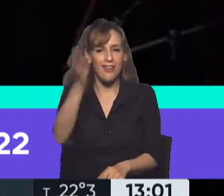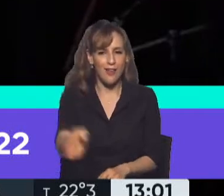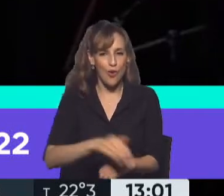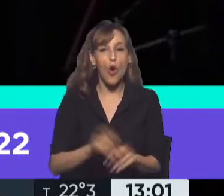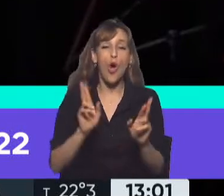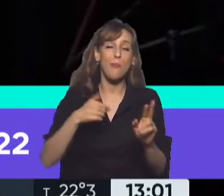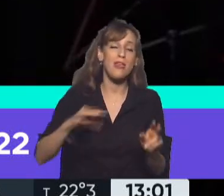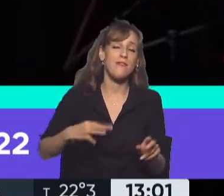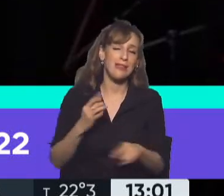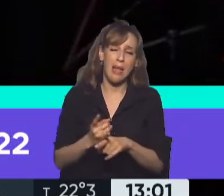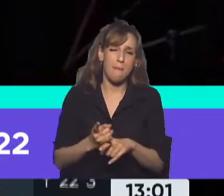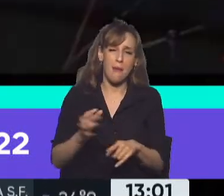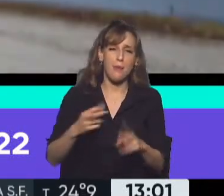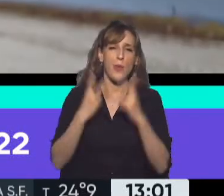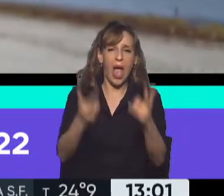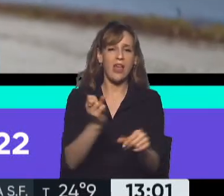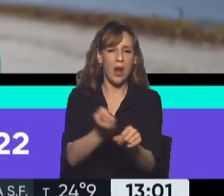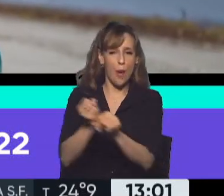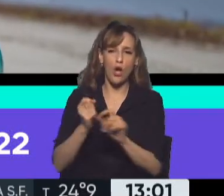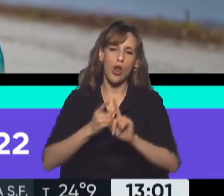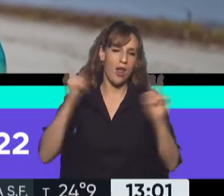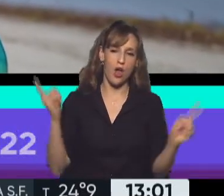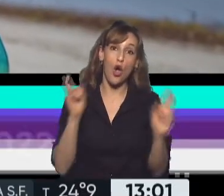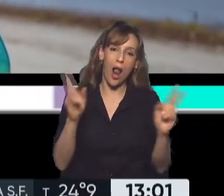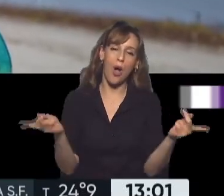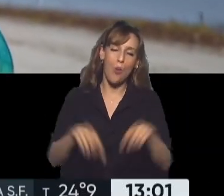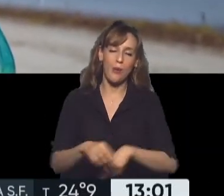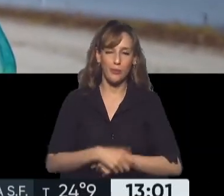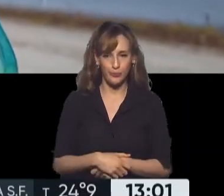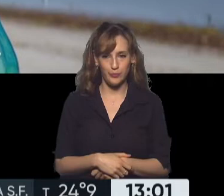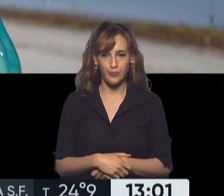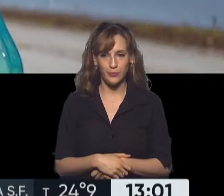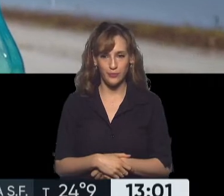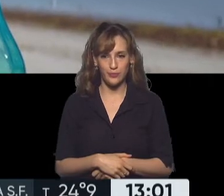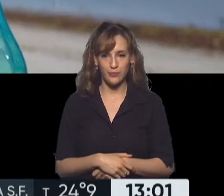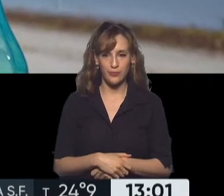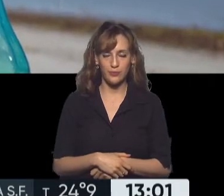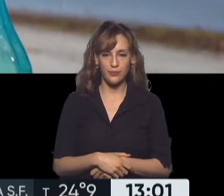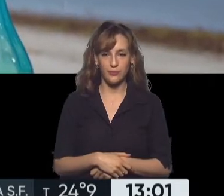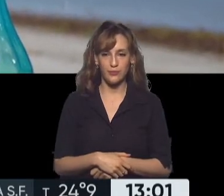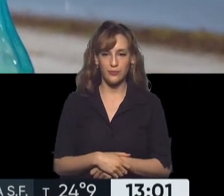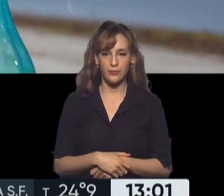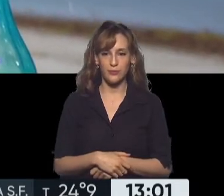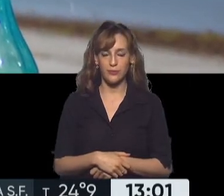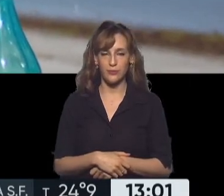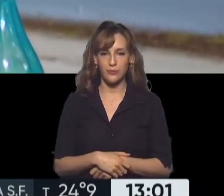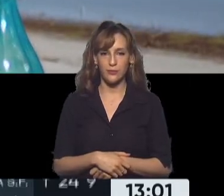ojalá que eso suceda, ¿no? Recuerdo que dices que me quieres, que me quieres. No te lo digo yo.